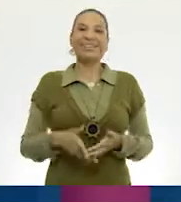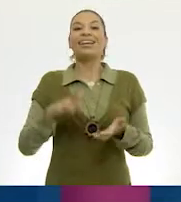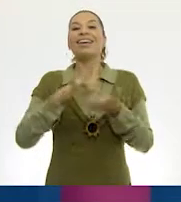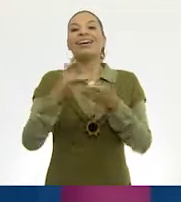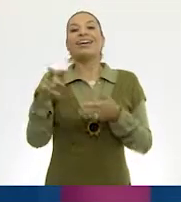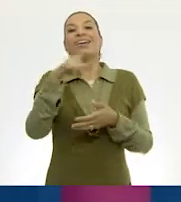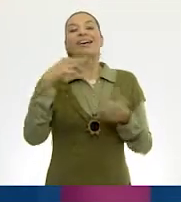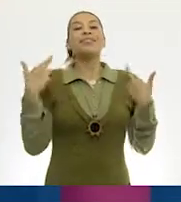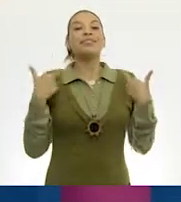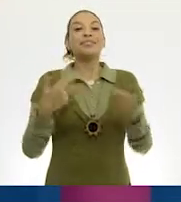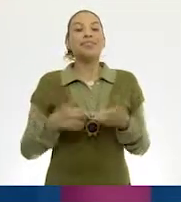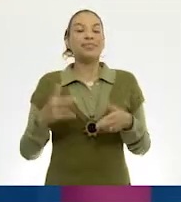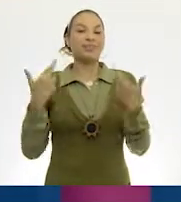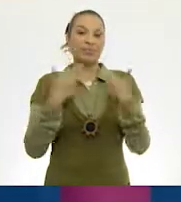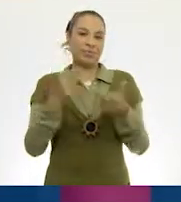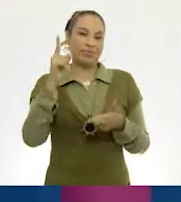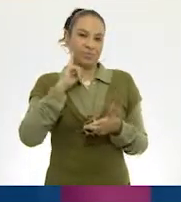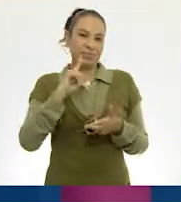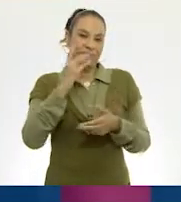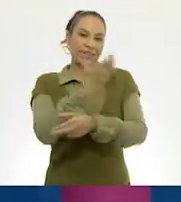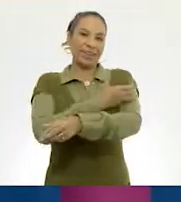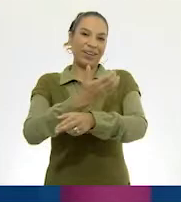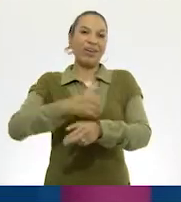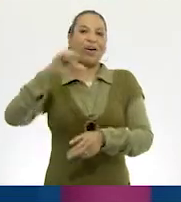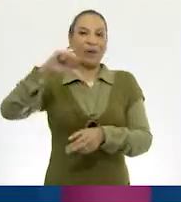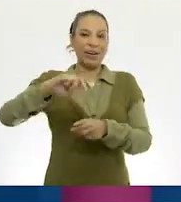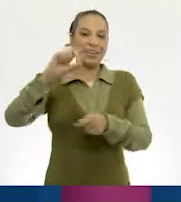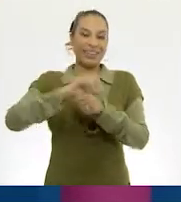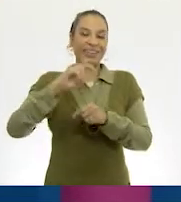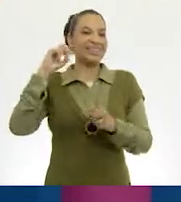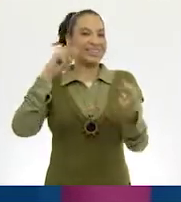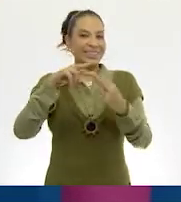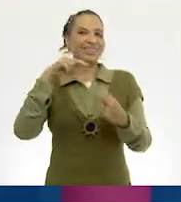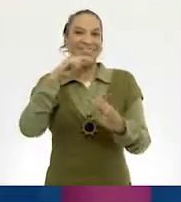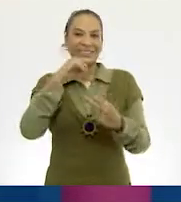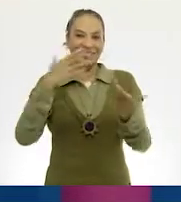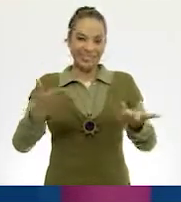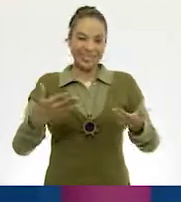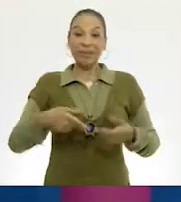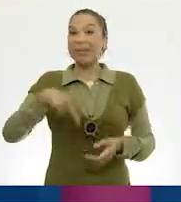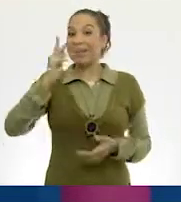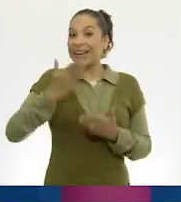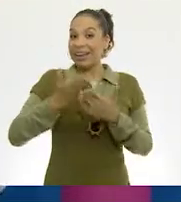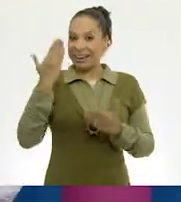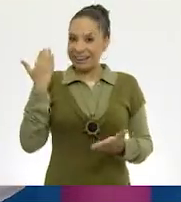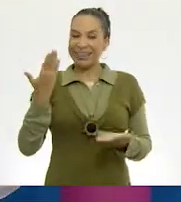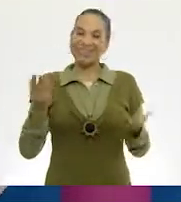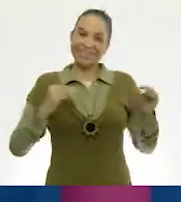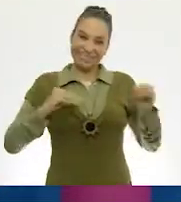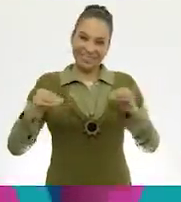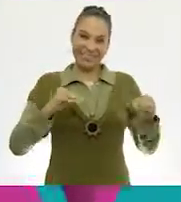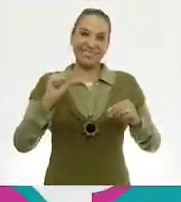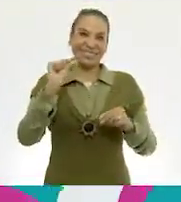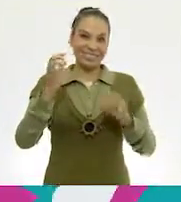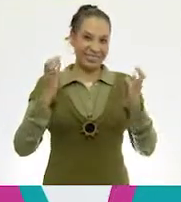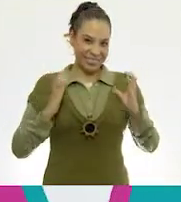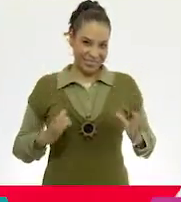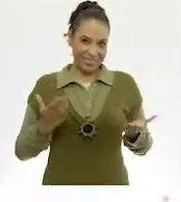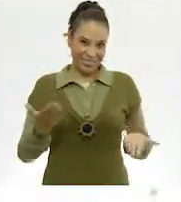Y gracias también a los maestros y maestras que nos acompañaron el día de hoy. Hasta la próxima. Pero antes, a movernos un